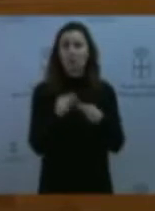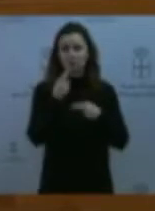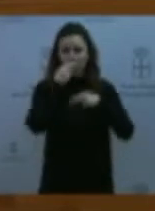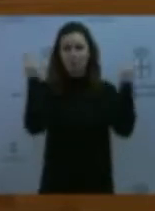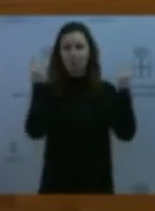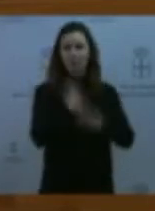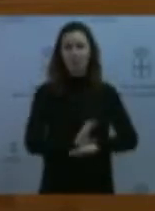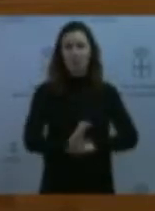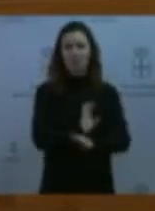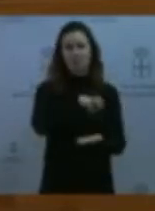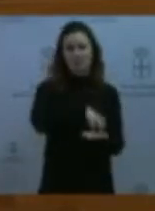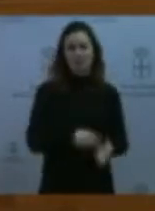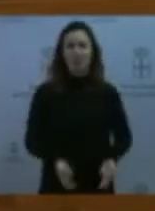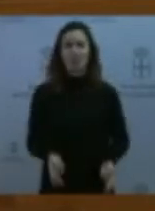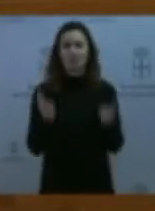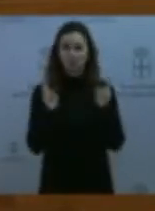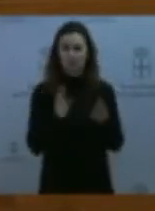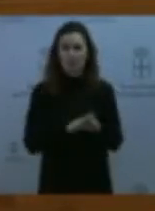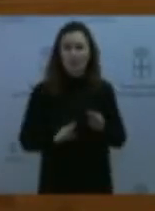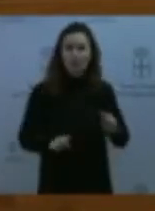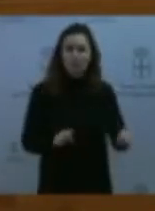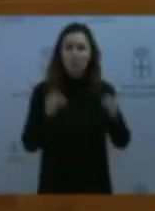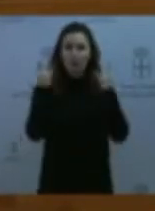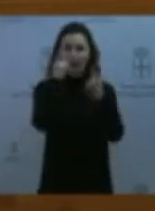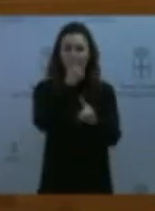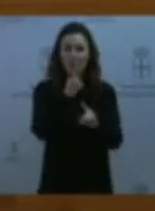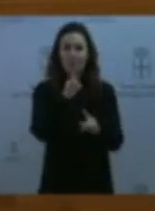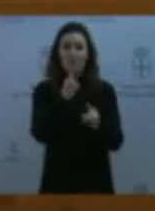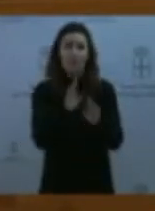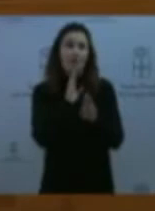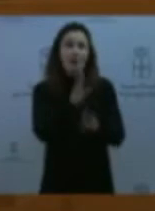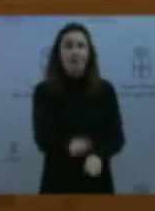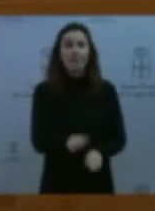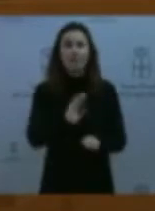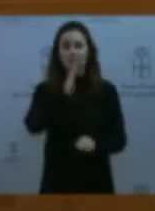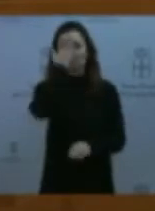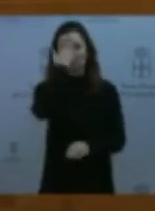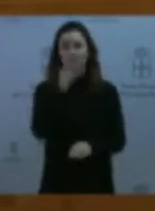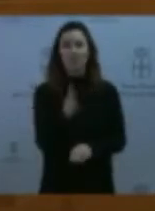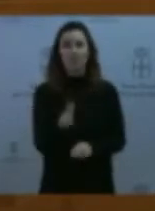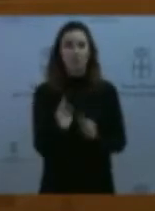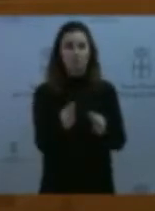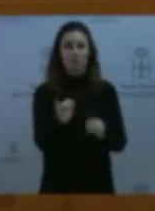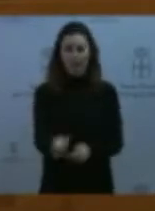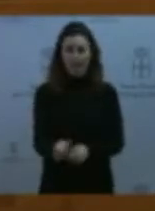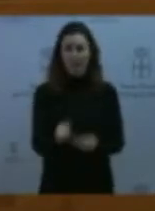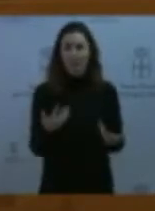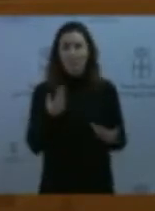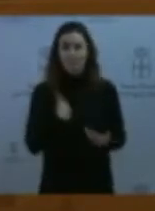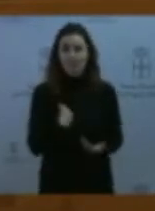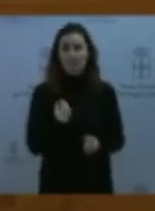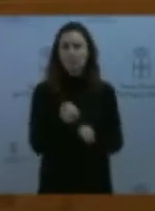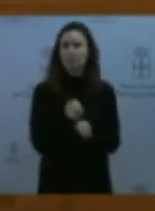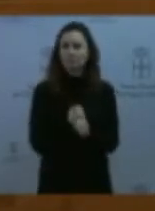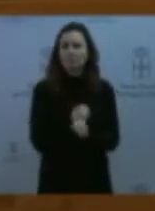ocupaciones ganaderas a favor de los titulares de derecho. Estas ocupaciones, señorías, son la base territorial de las explotaciones